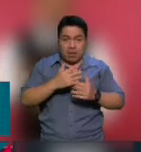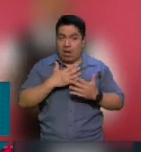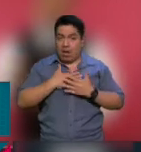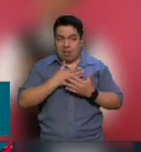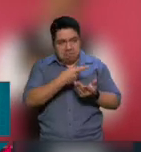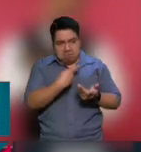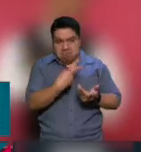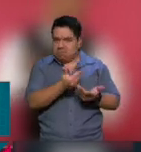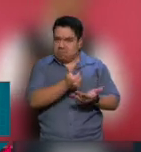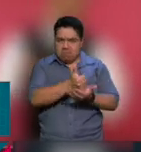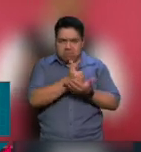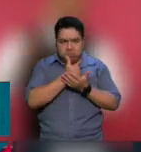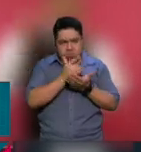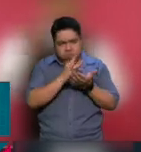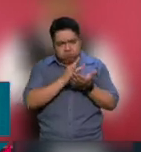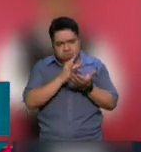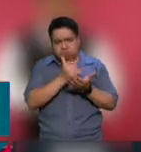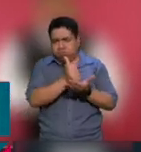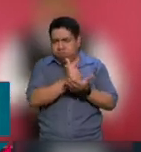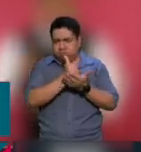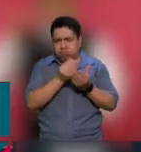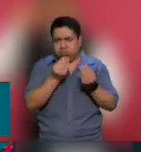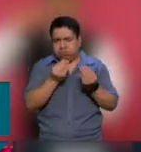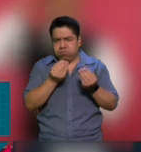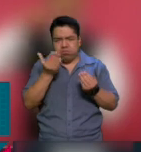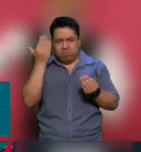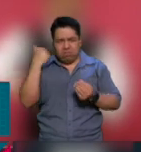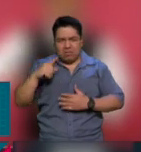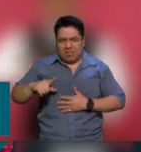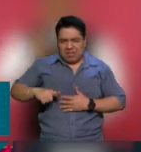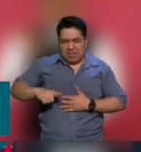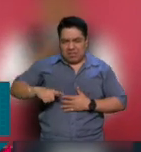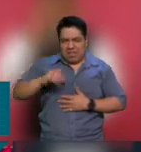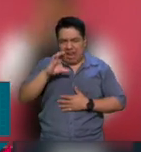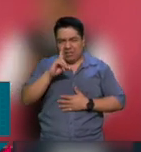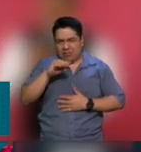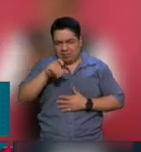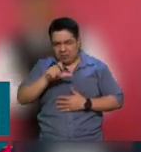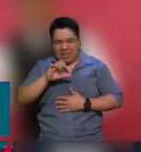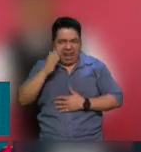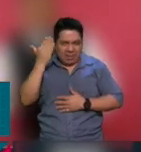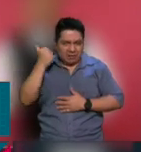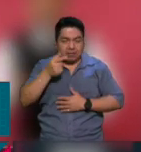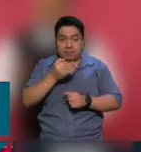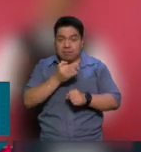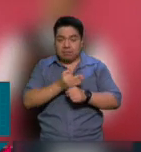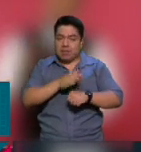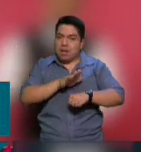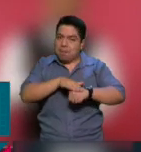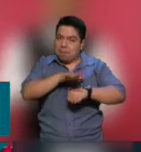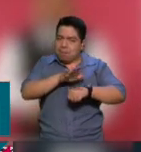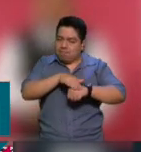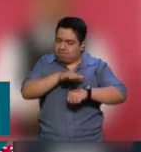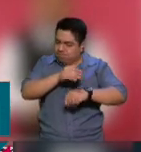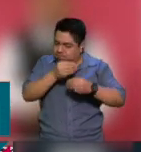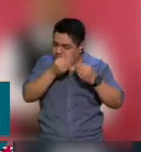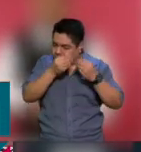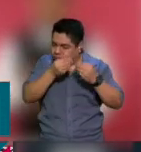me ha ayudado muchísimo, me ayudó en el gobierno de la ciudad y ahora, mucho, mucho,